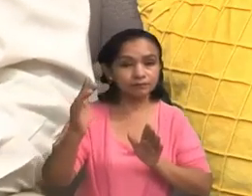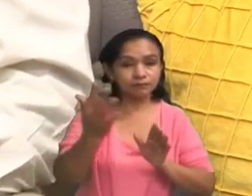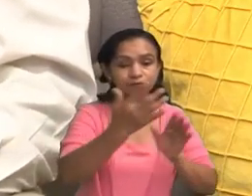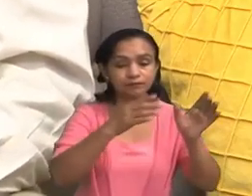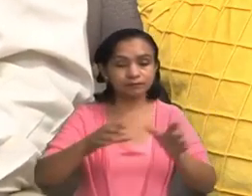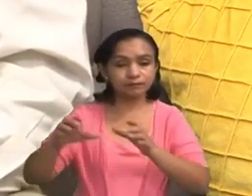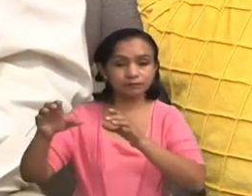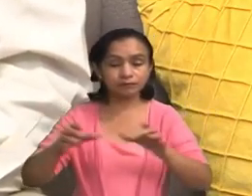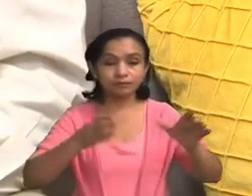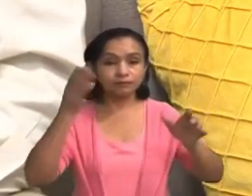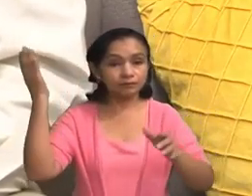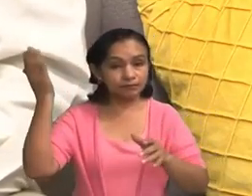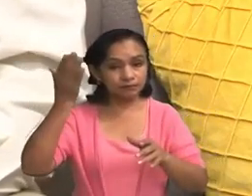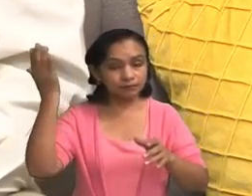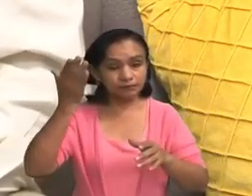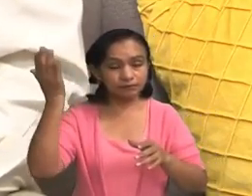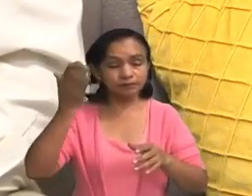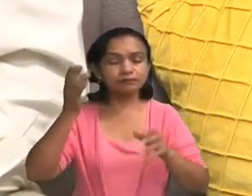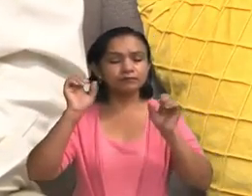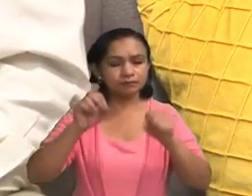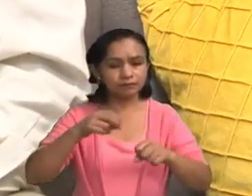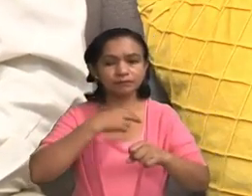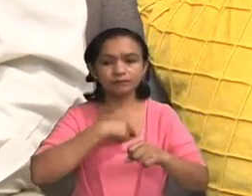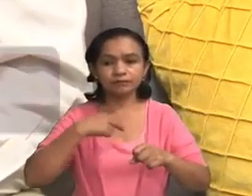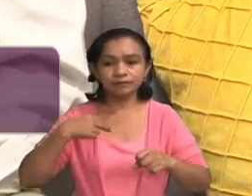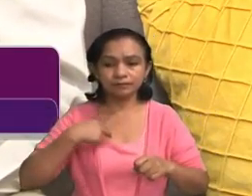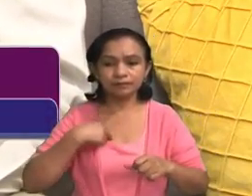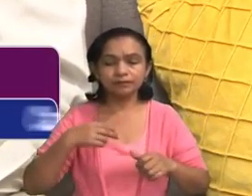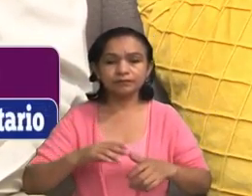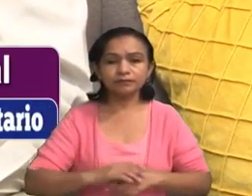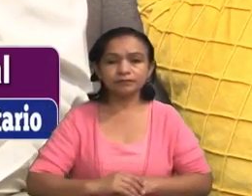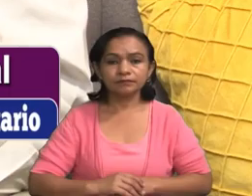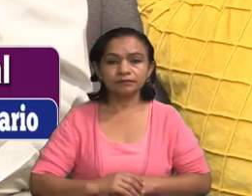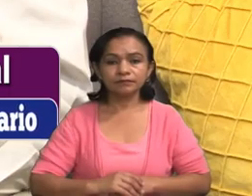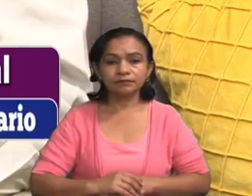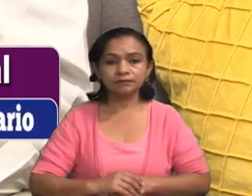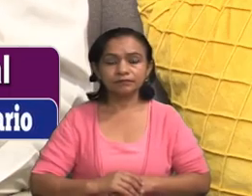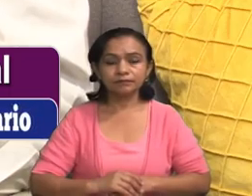Congreso, de las conferencias magistrales, de los